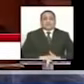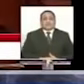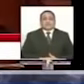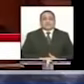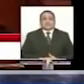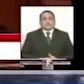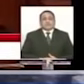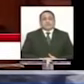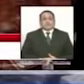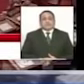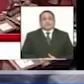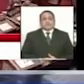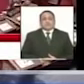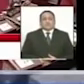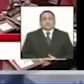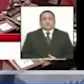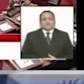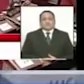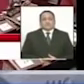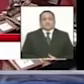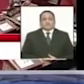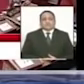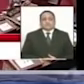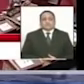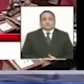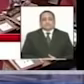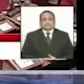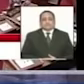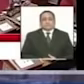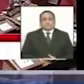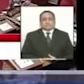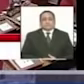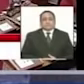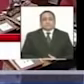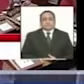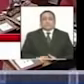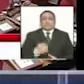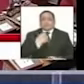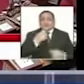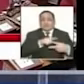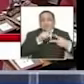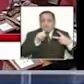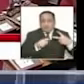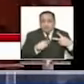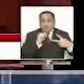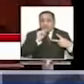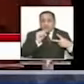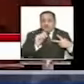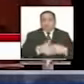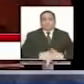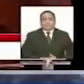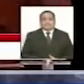supuesto, es inaplicable en un periodo tan corto y, además, en medio de una crisis tan fuerte como la que vive el Perú. Y así